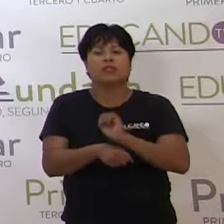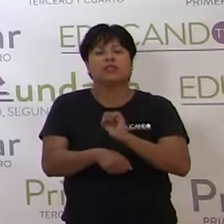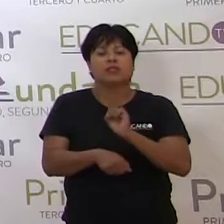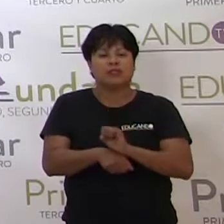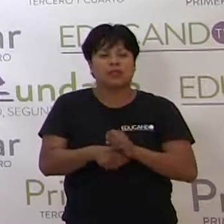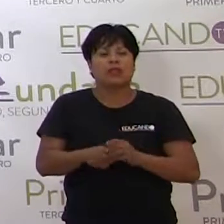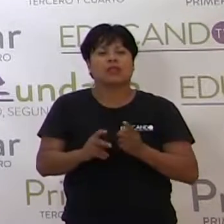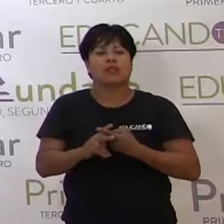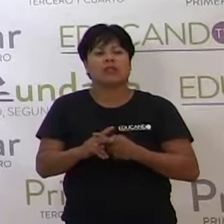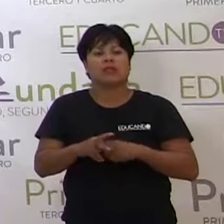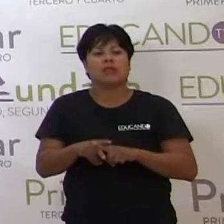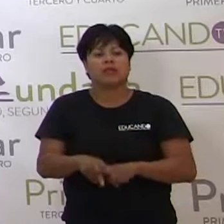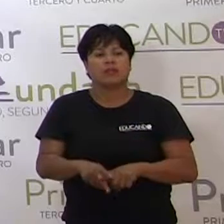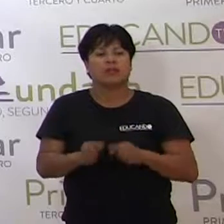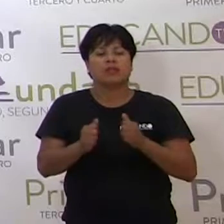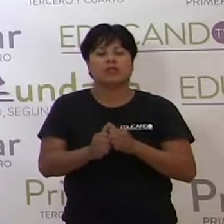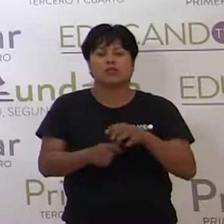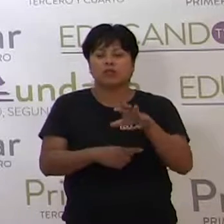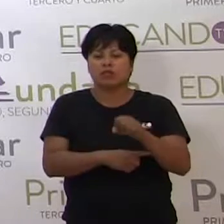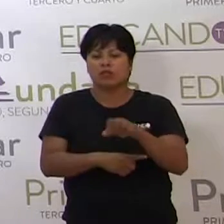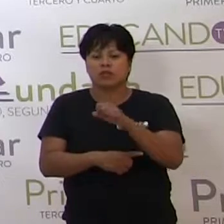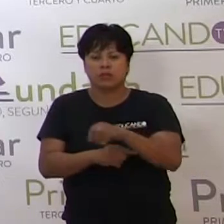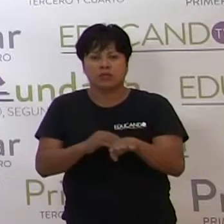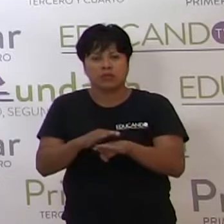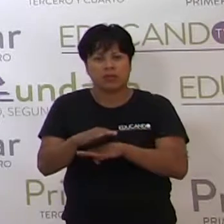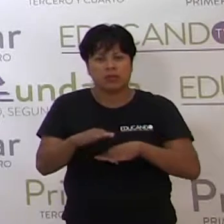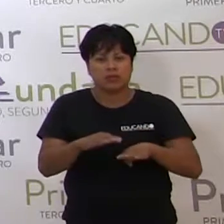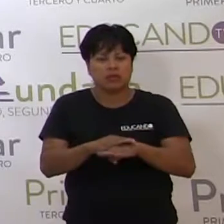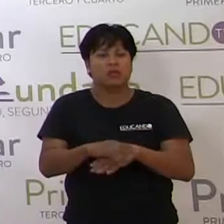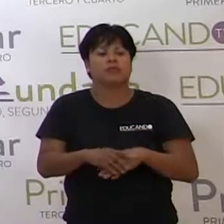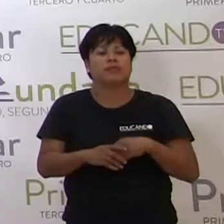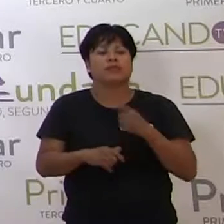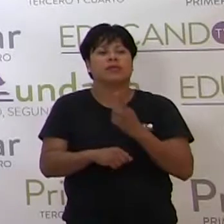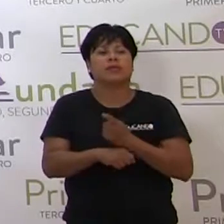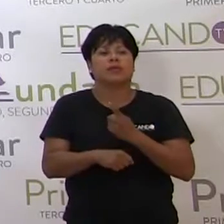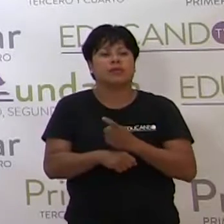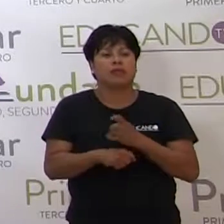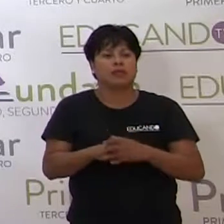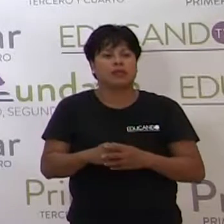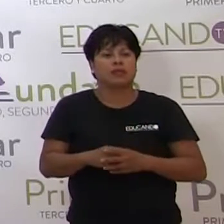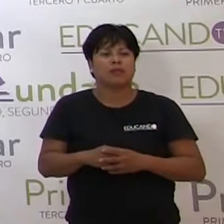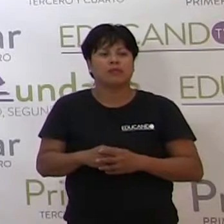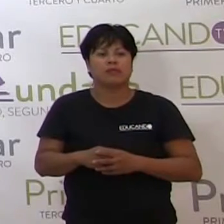necesario empezar con conceptos básicos. Y primero,